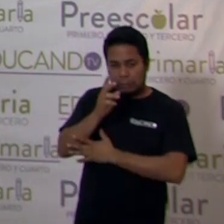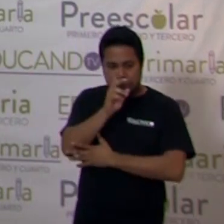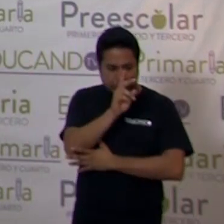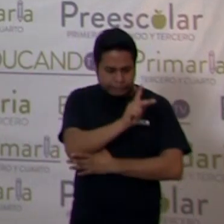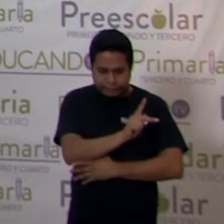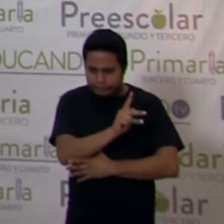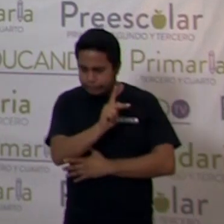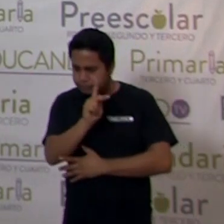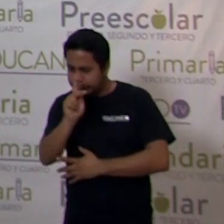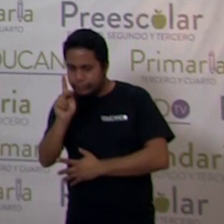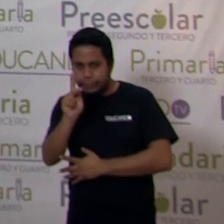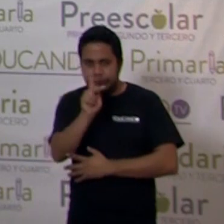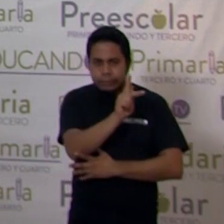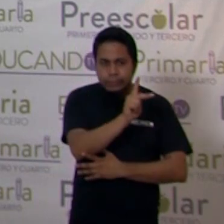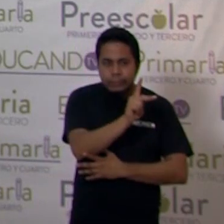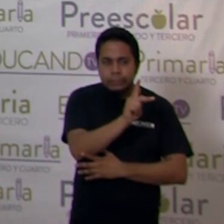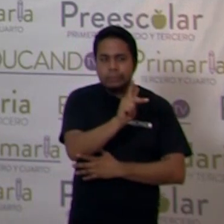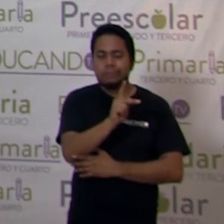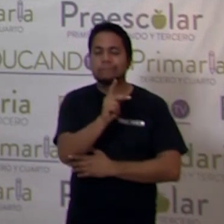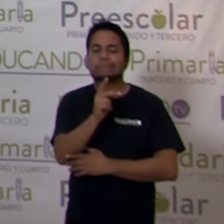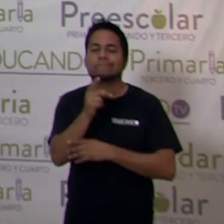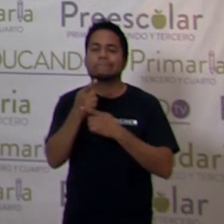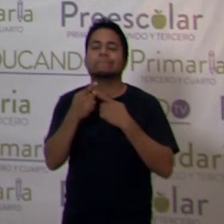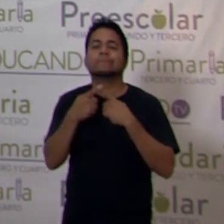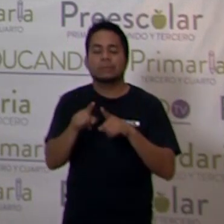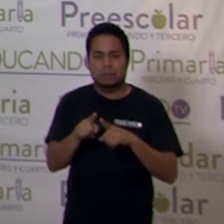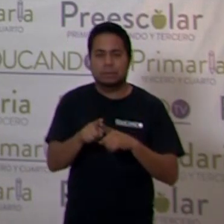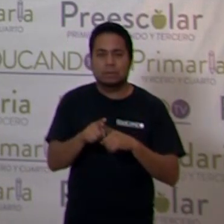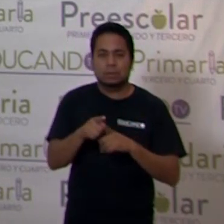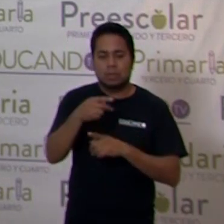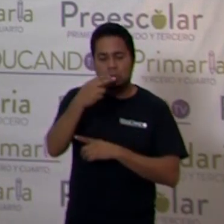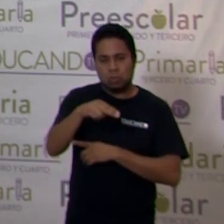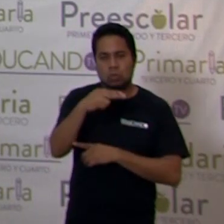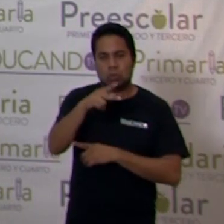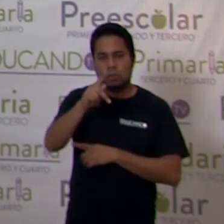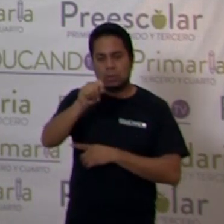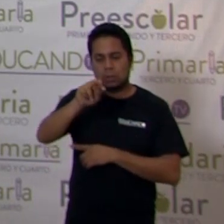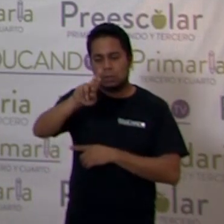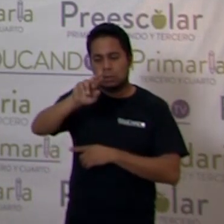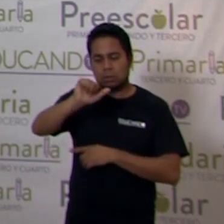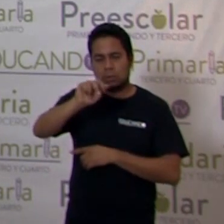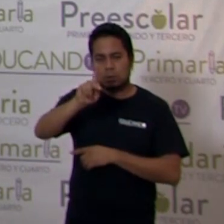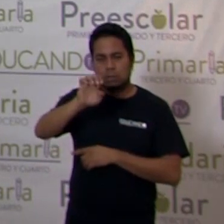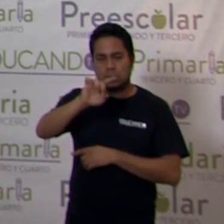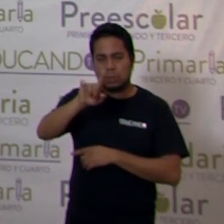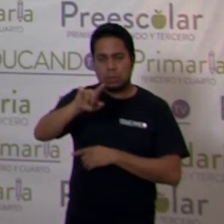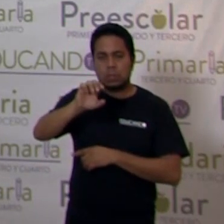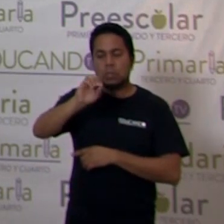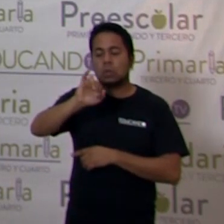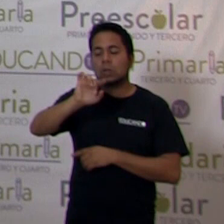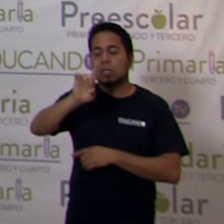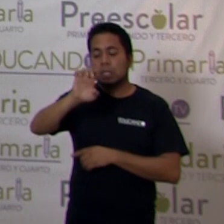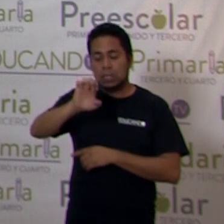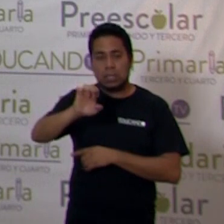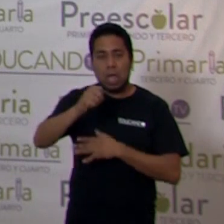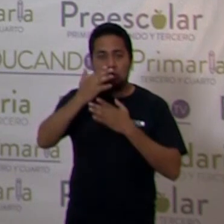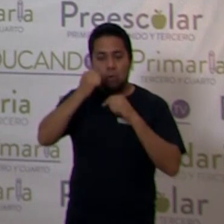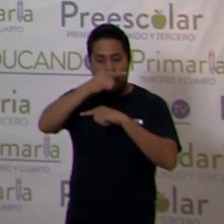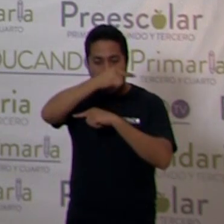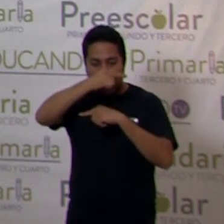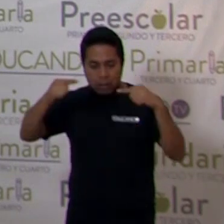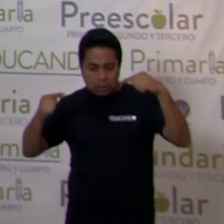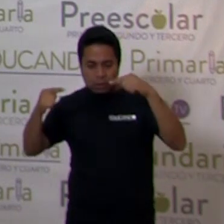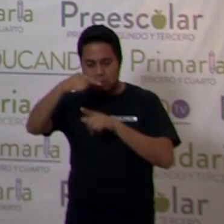al trapecio no es así se llama trapezoide Porque ninguna de sus líneas son paralelas